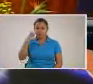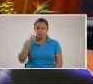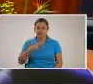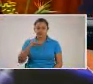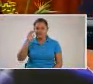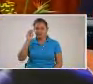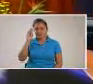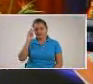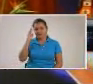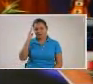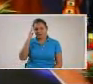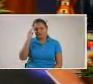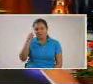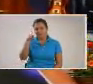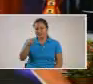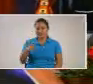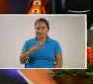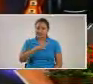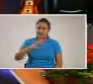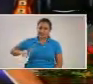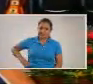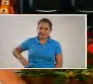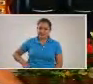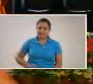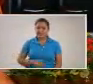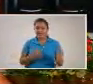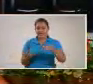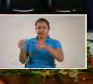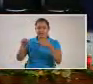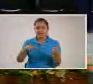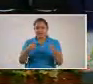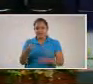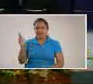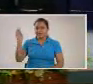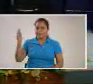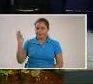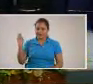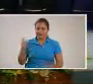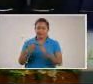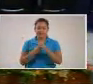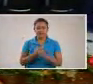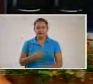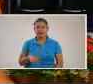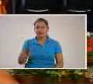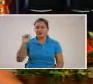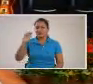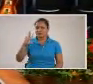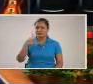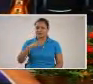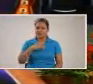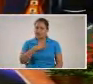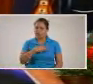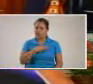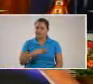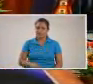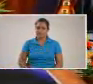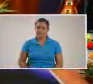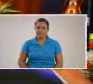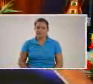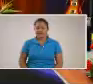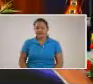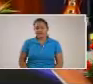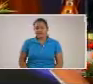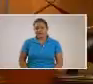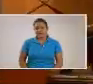de Dios, cristiano, loco, aleluya, pandereta, con los 5 ministerios, los 18 dones y los